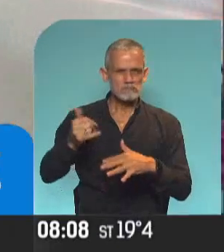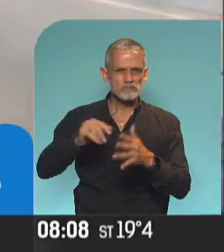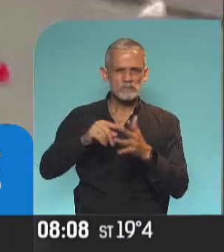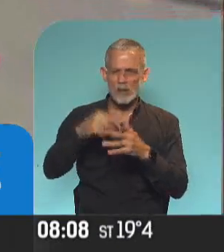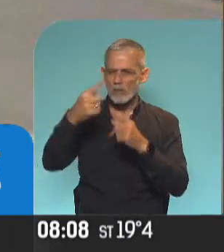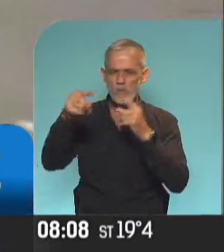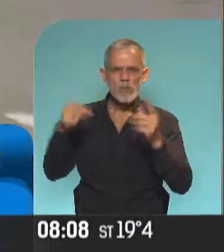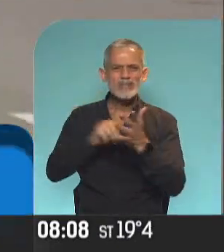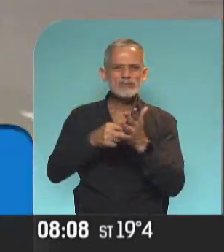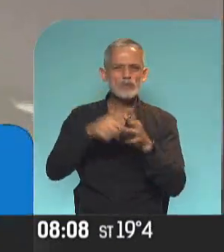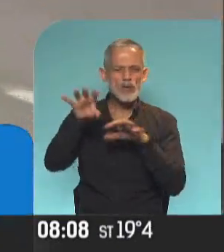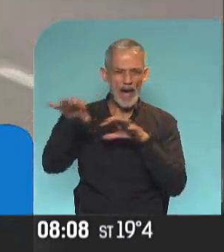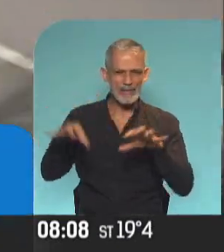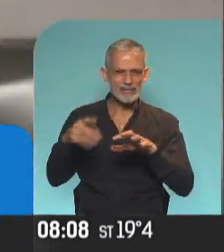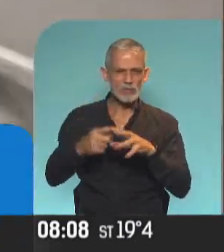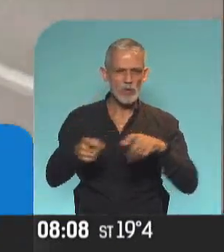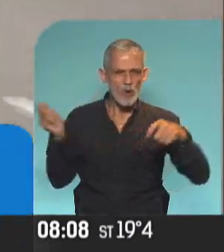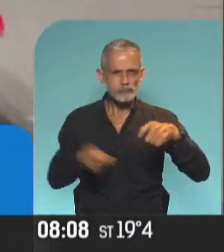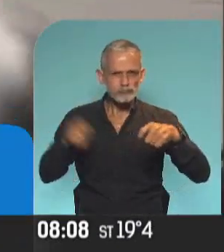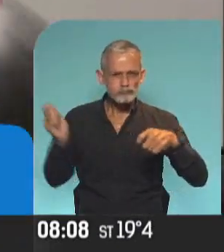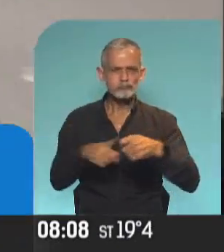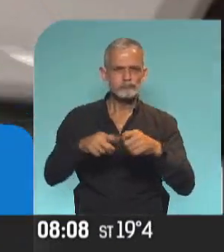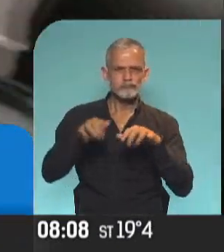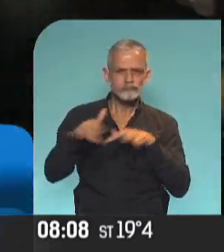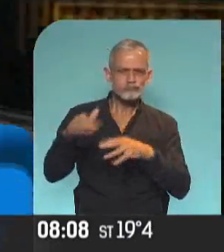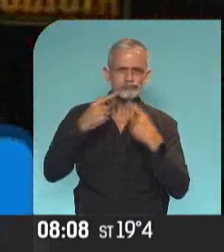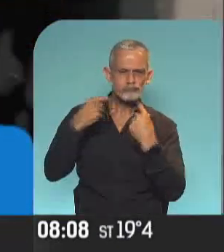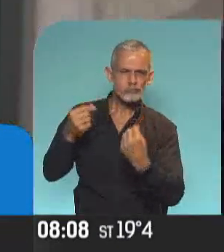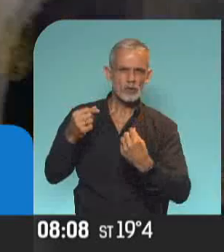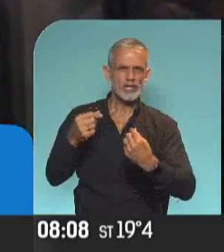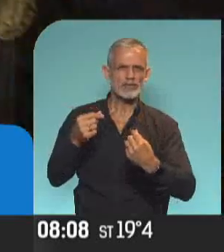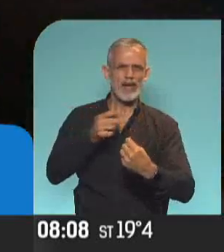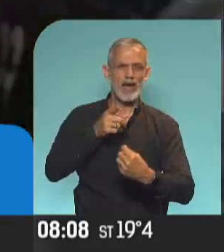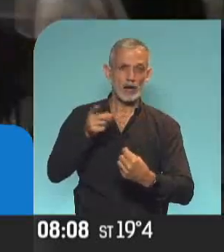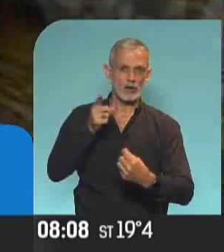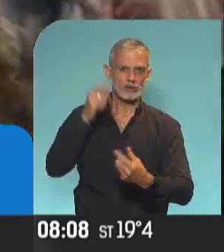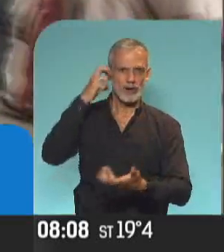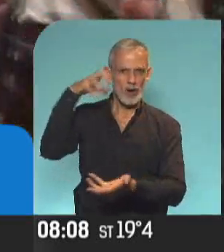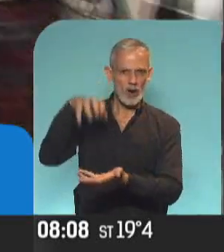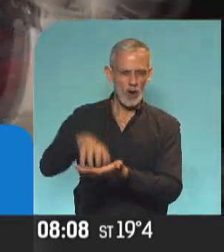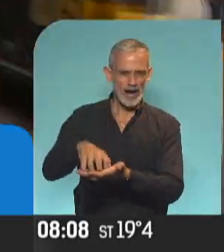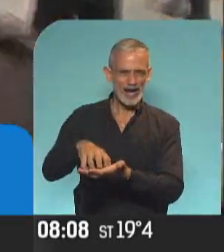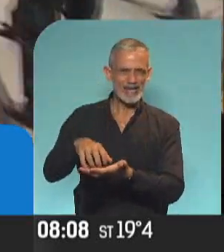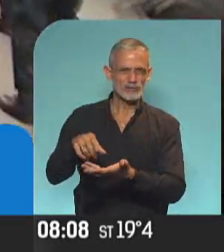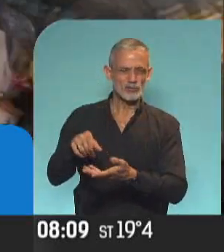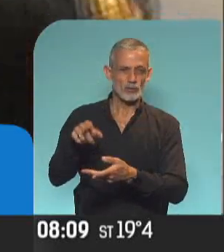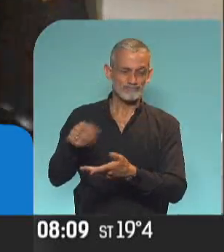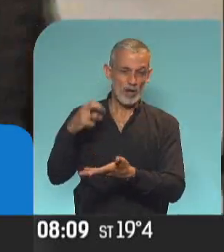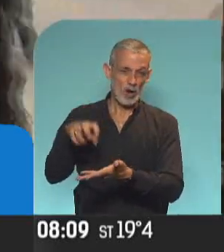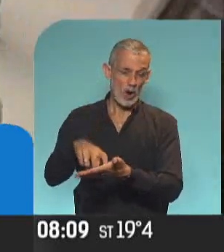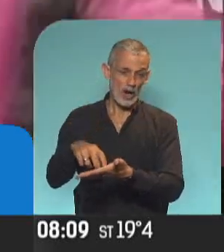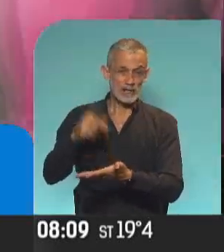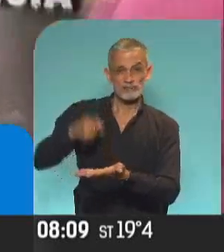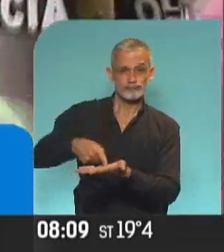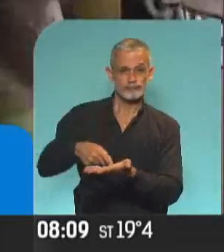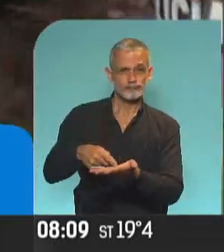diferentes ciudades. Hubo cacerolazos y manifestaciones en contra, decíamos, de la destitución del presidente Martín Vizcarra, decidida por